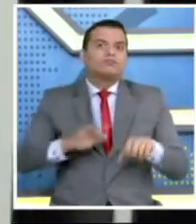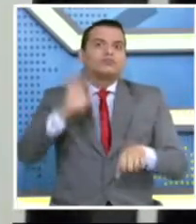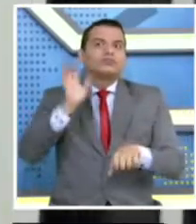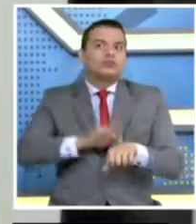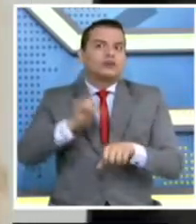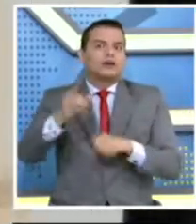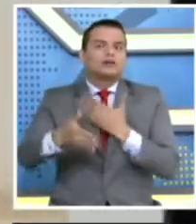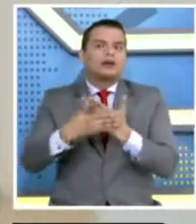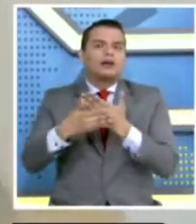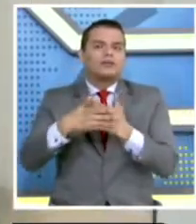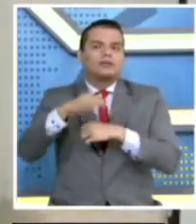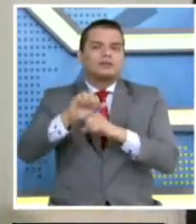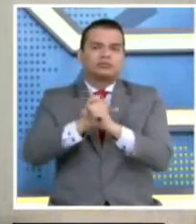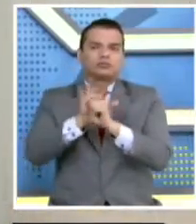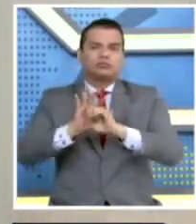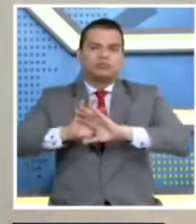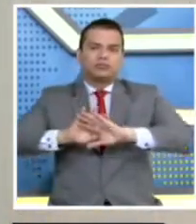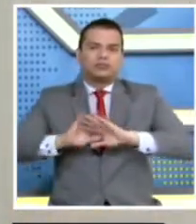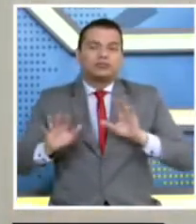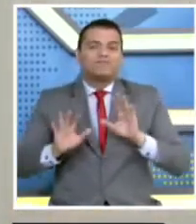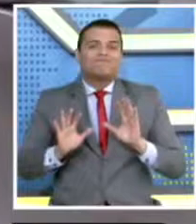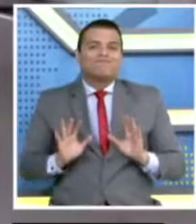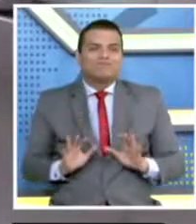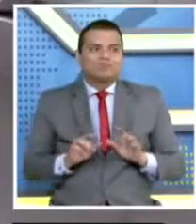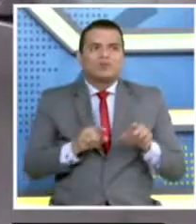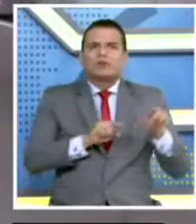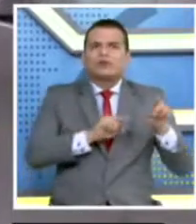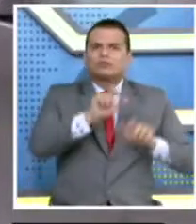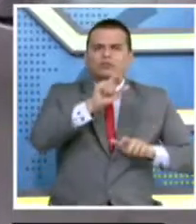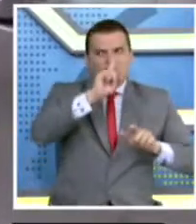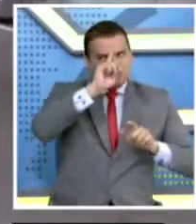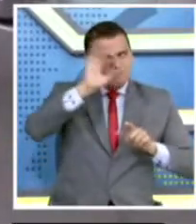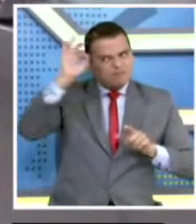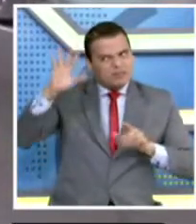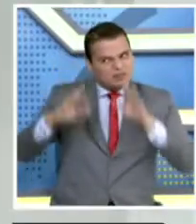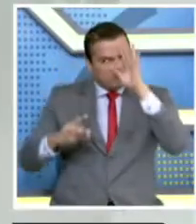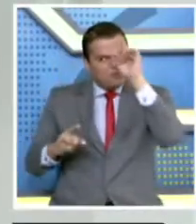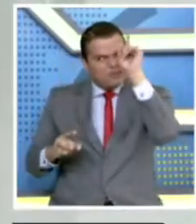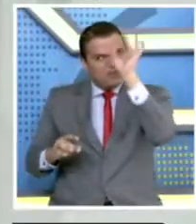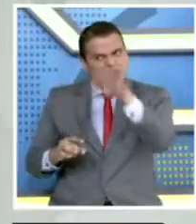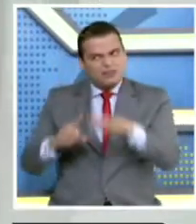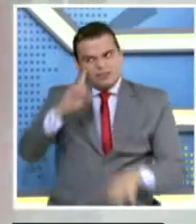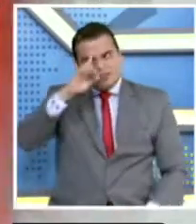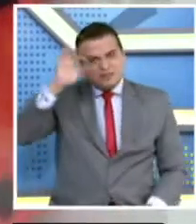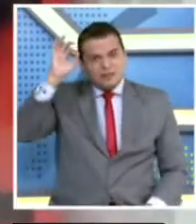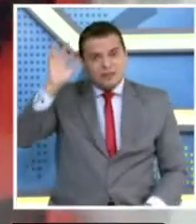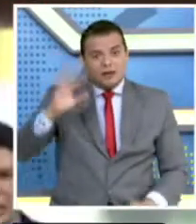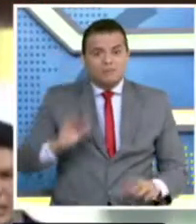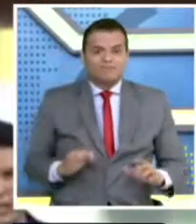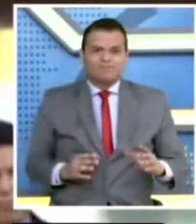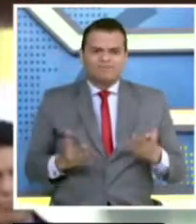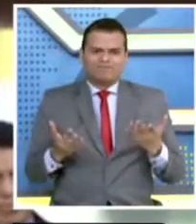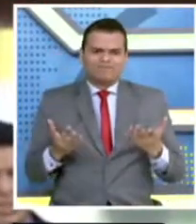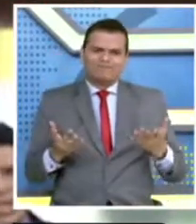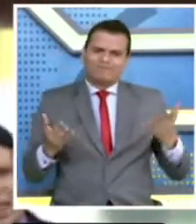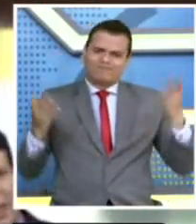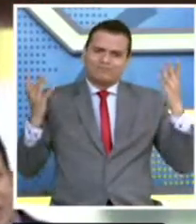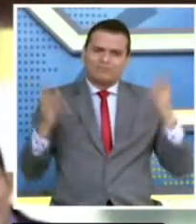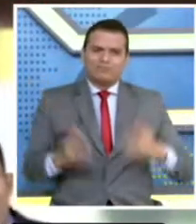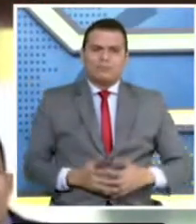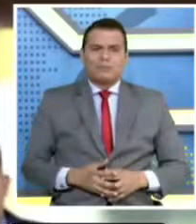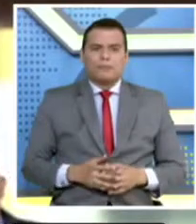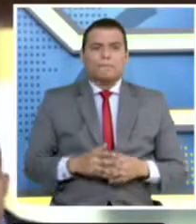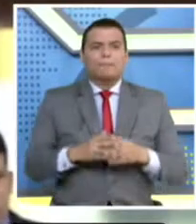Precisamente por este tipo de procedimientos, la carga de amenazas se centra ahora entre el personal médico. Falsas en muchas